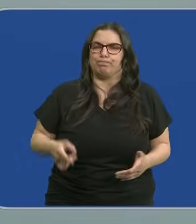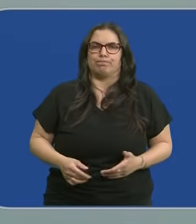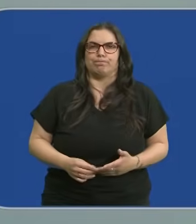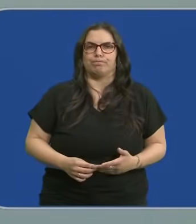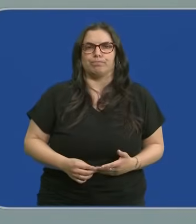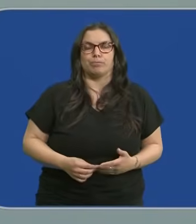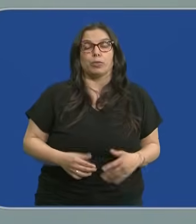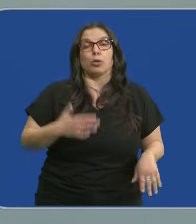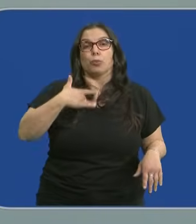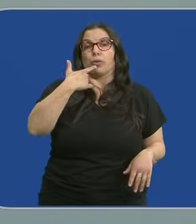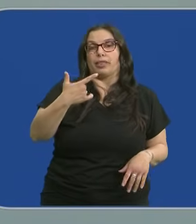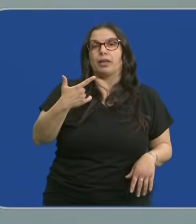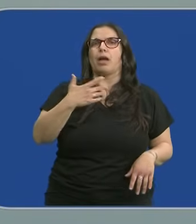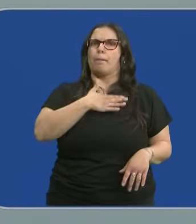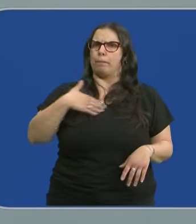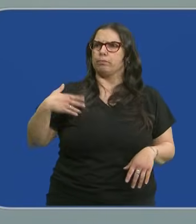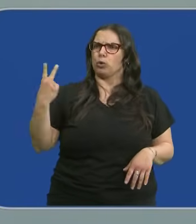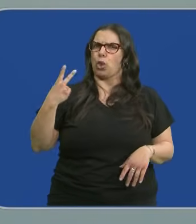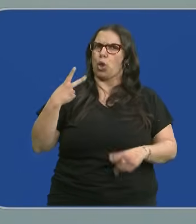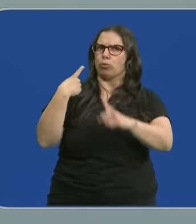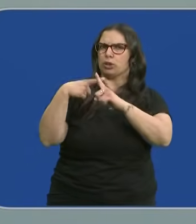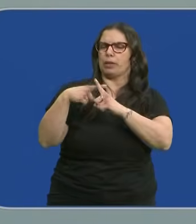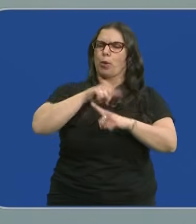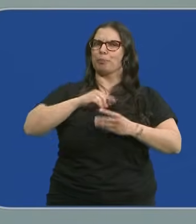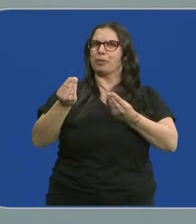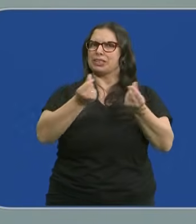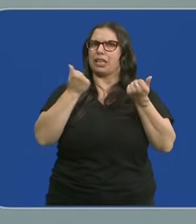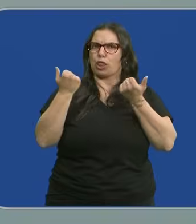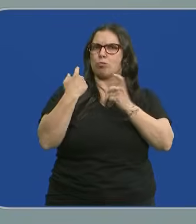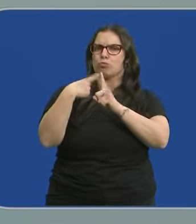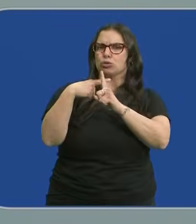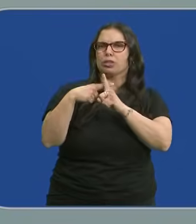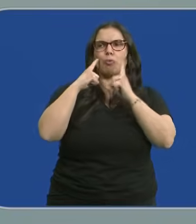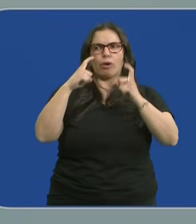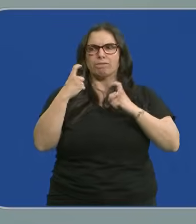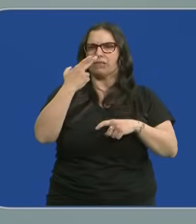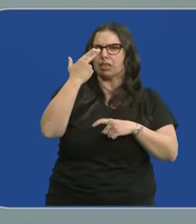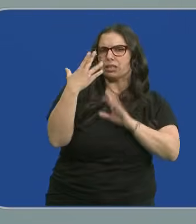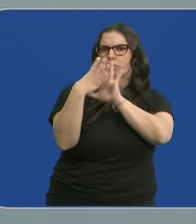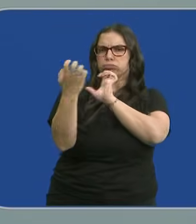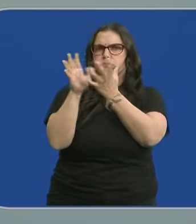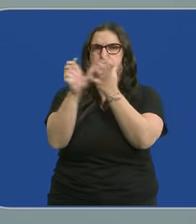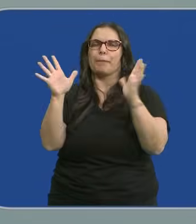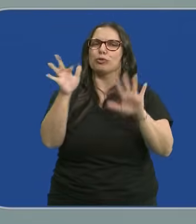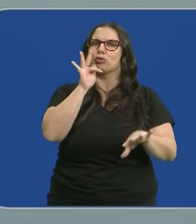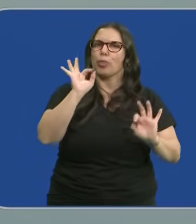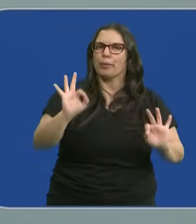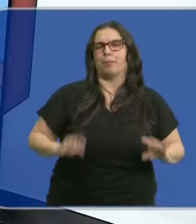una fecha. Les puedo señalar que la voluntad es muy positiva, que las sensaciones son favorables en el interés de llegar a acuerdo, pero que el acuerdo todavía no se ha